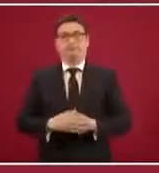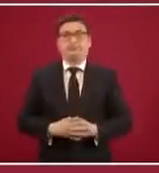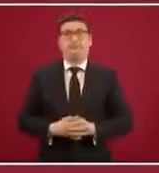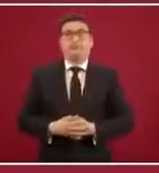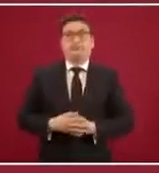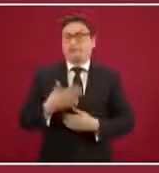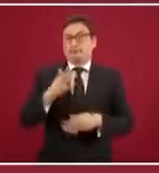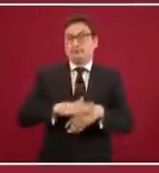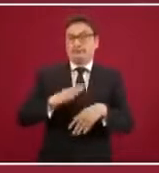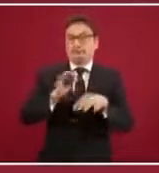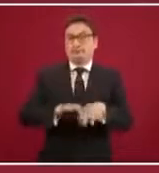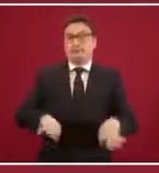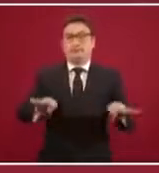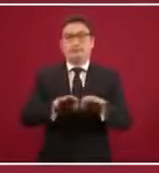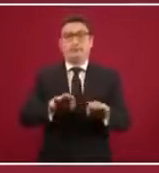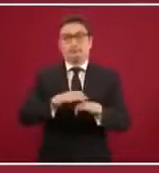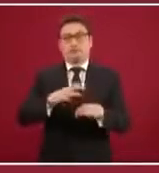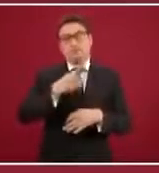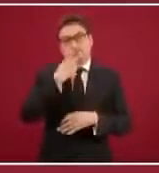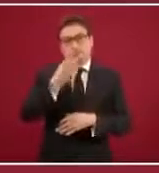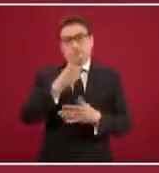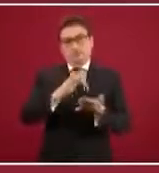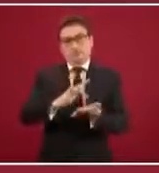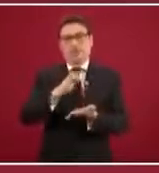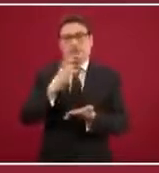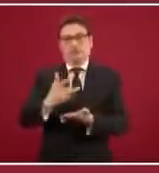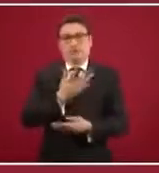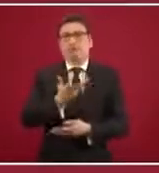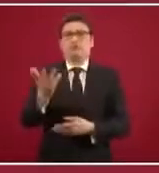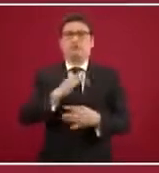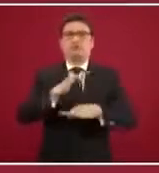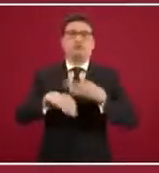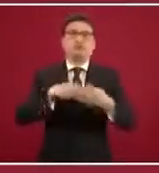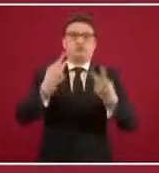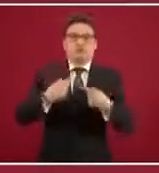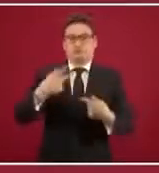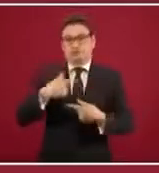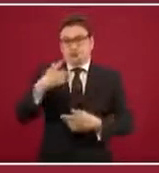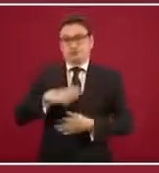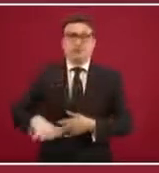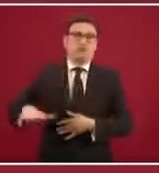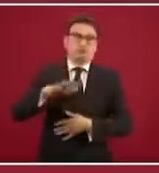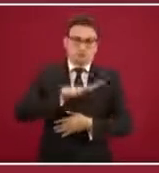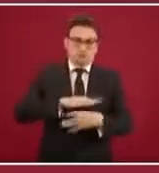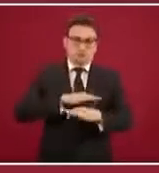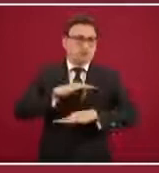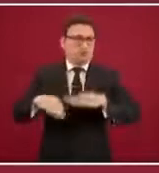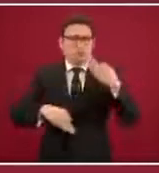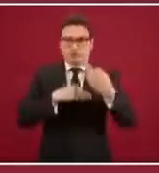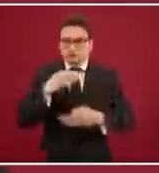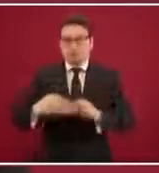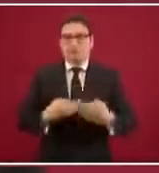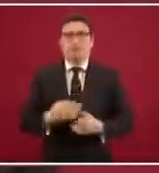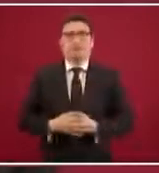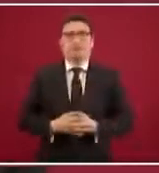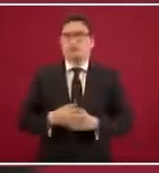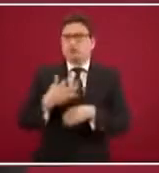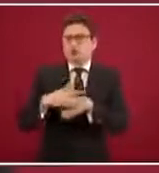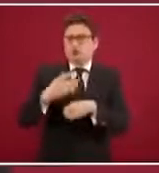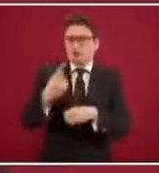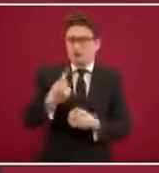Sobre todo, agradecer de nuevo a la gente, a todos,